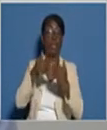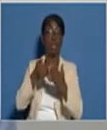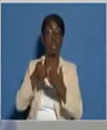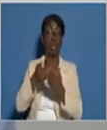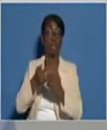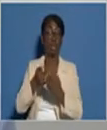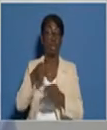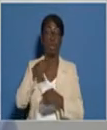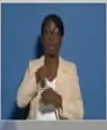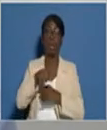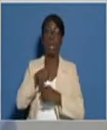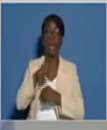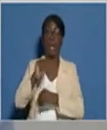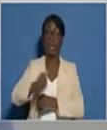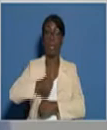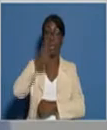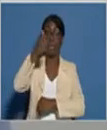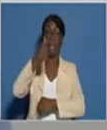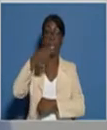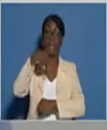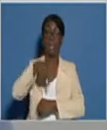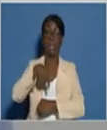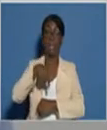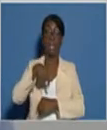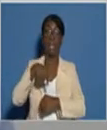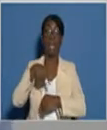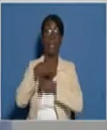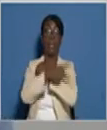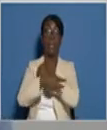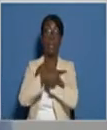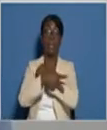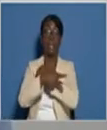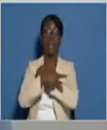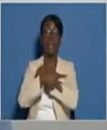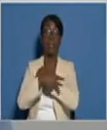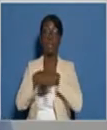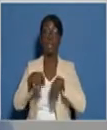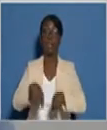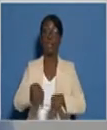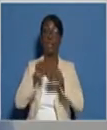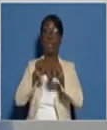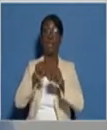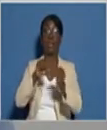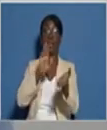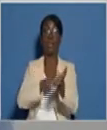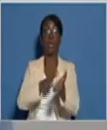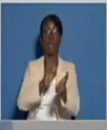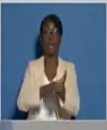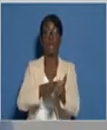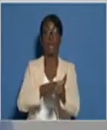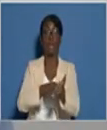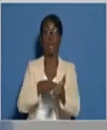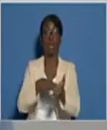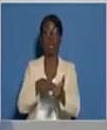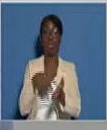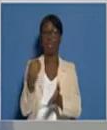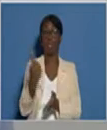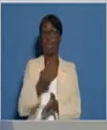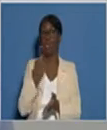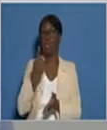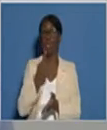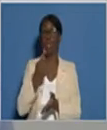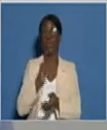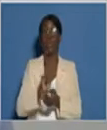de este país. Por ende, la suspensión de los efectos del contrato viene únicamente a